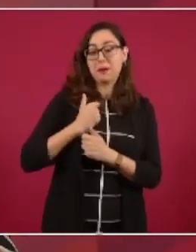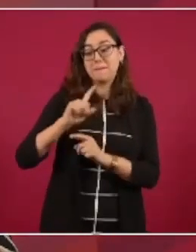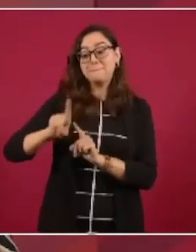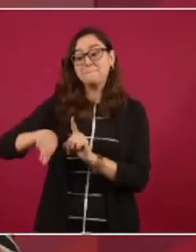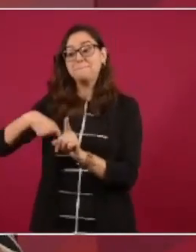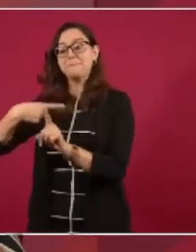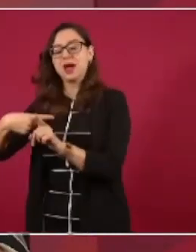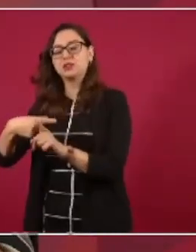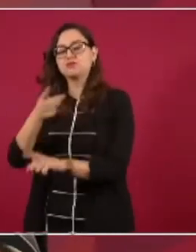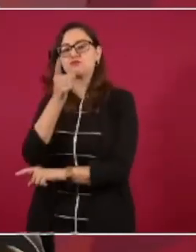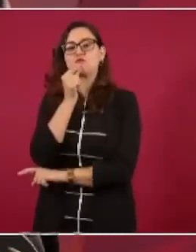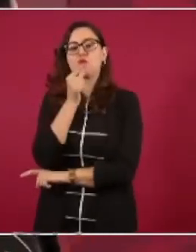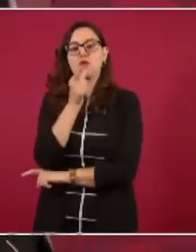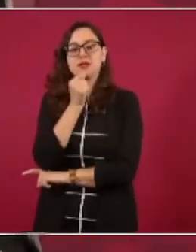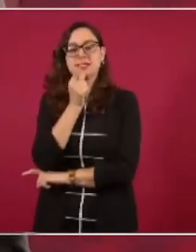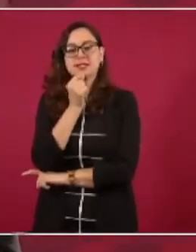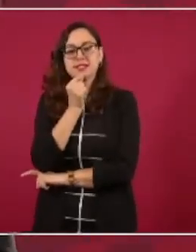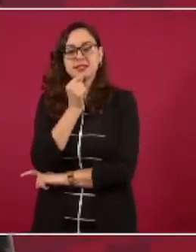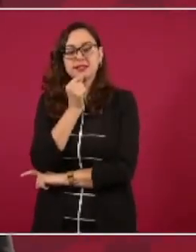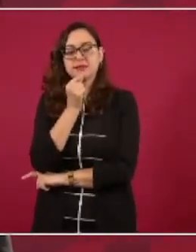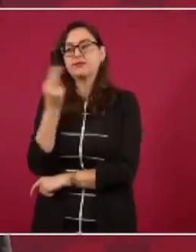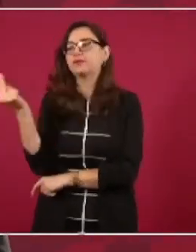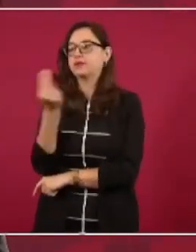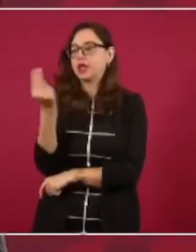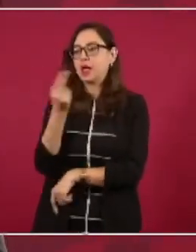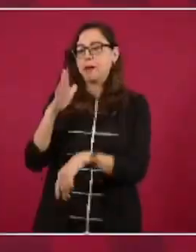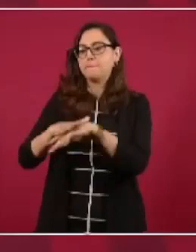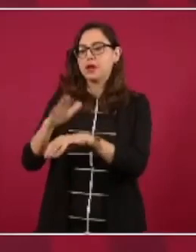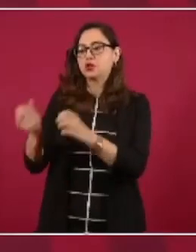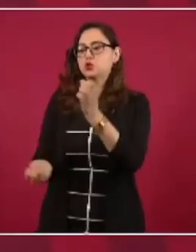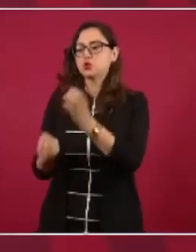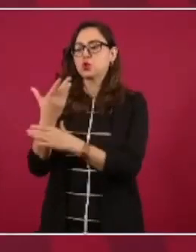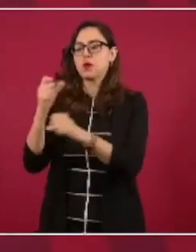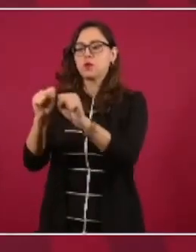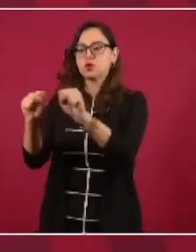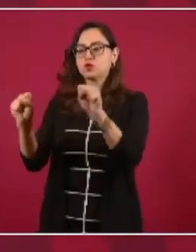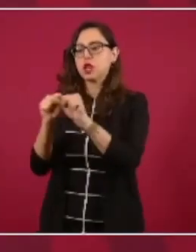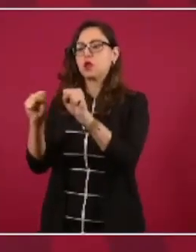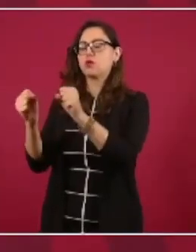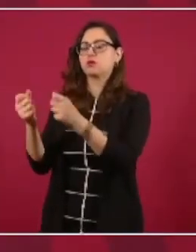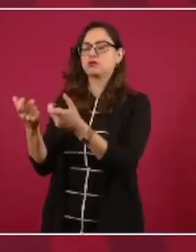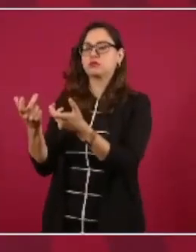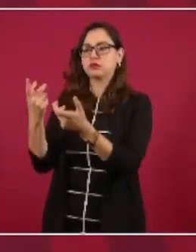dedicar más aulas para la formación